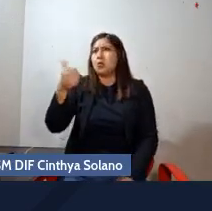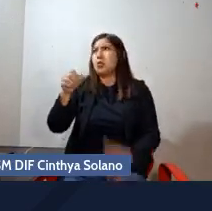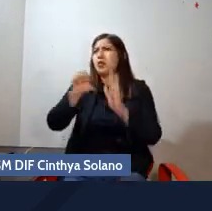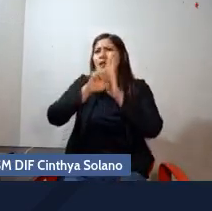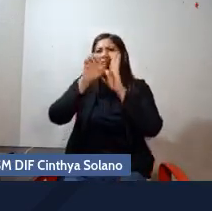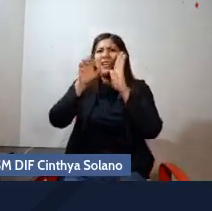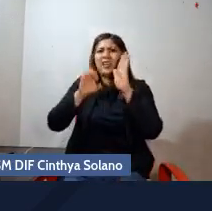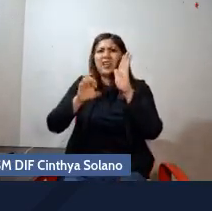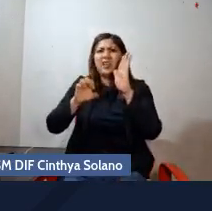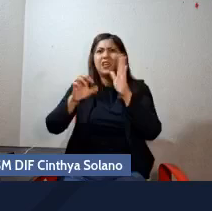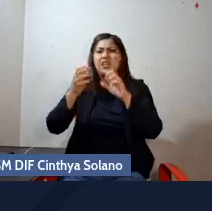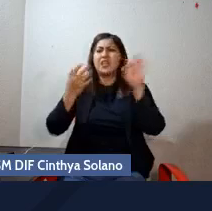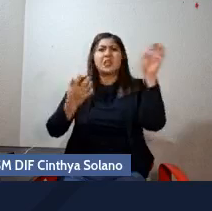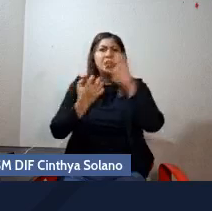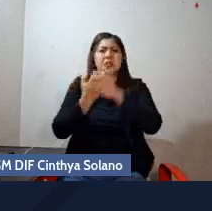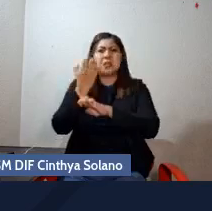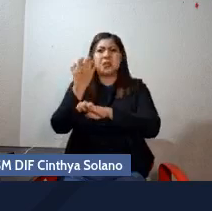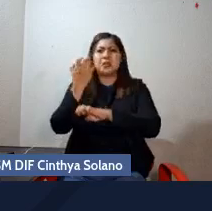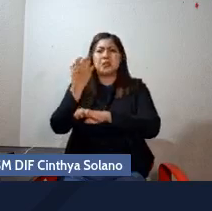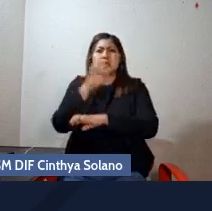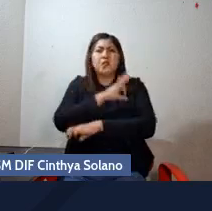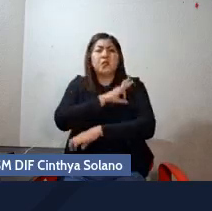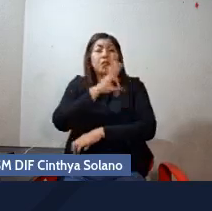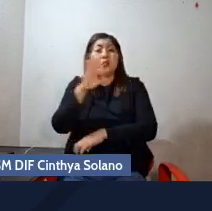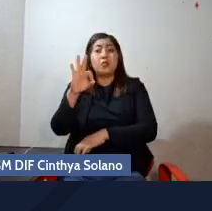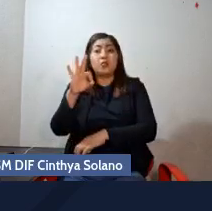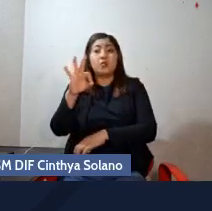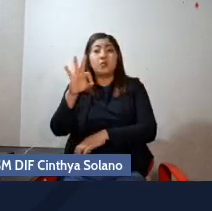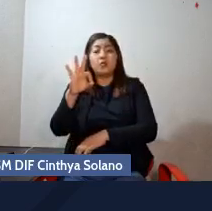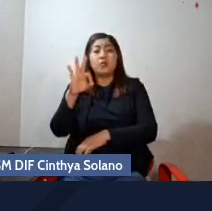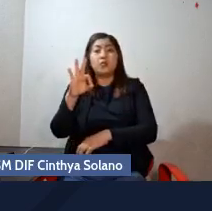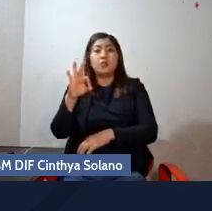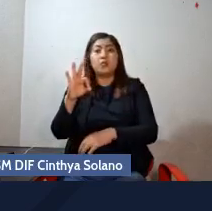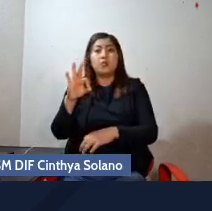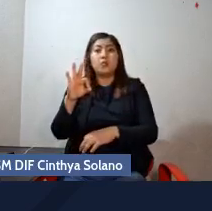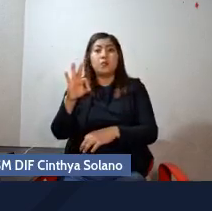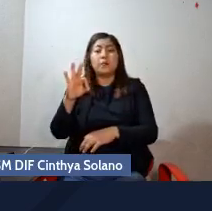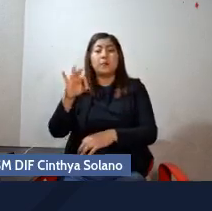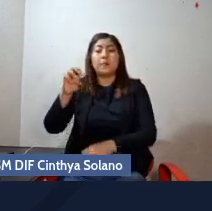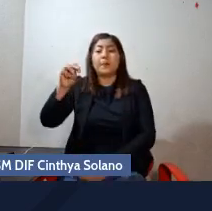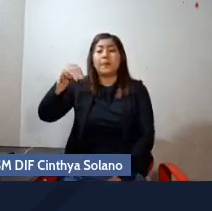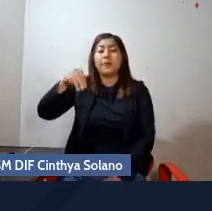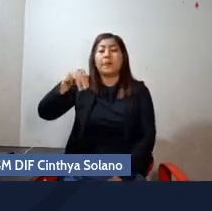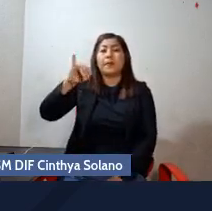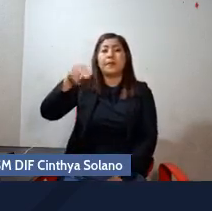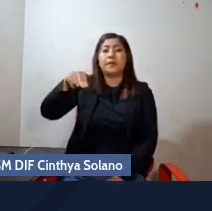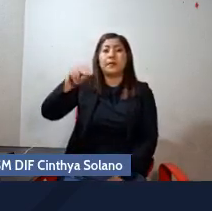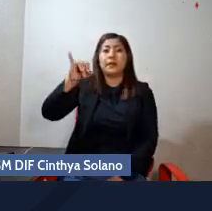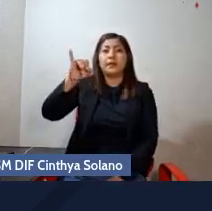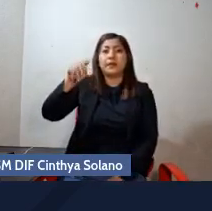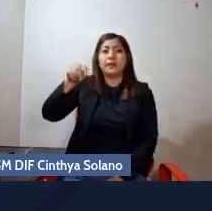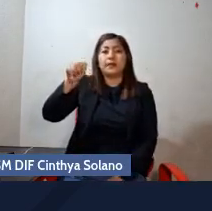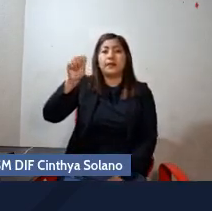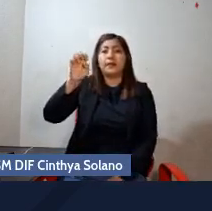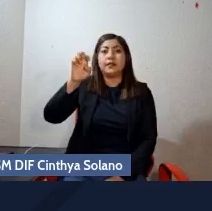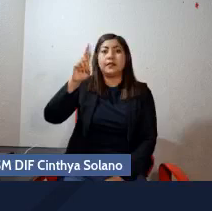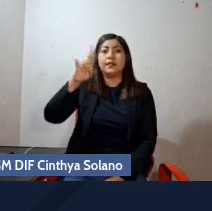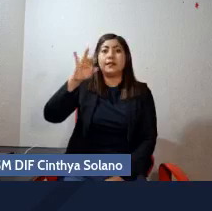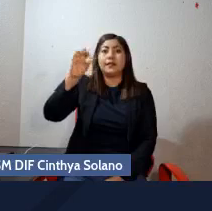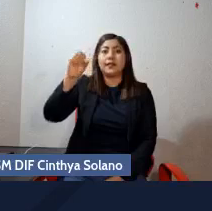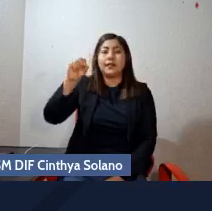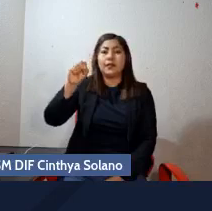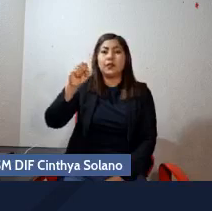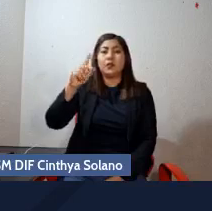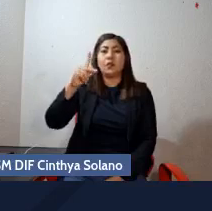pueden hacerlo a través de una agencia del Ministerio Público de la Federación o del Fuero Común. Tienen la obligación, todos y